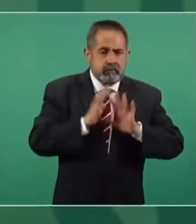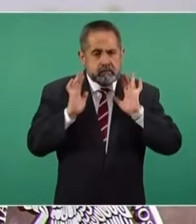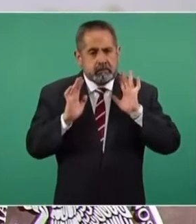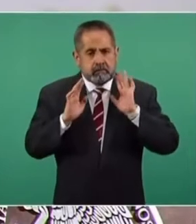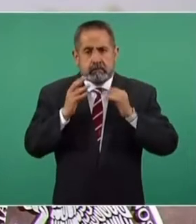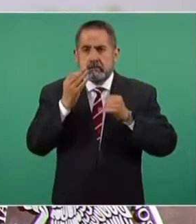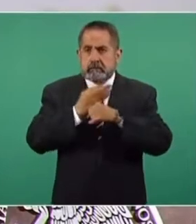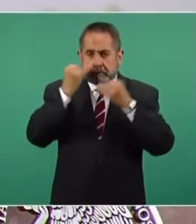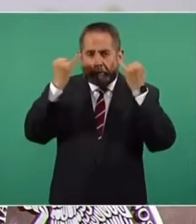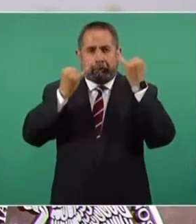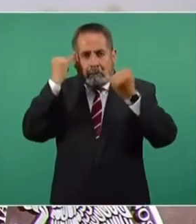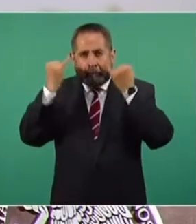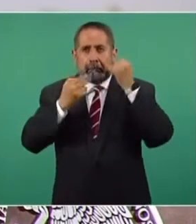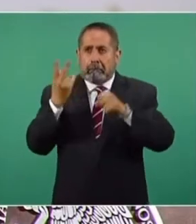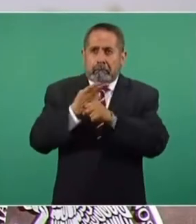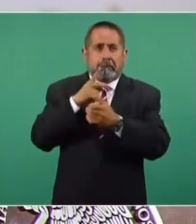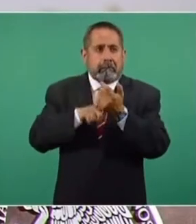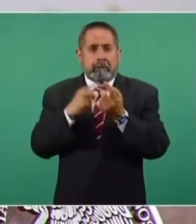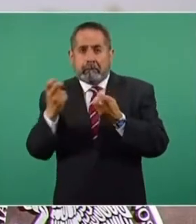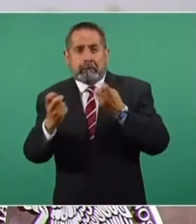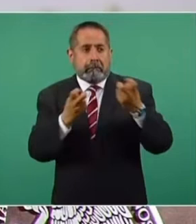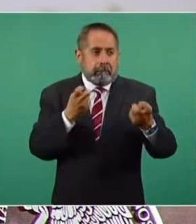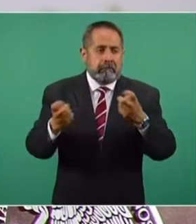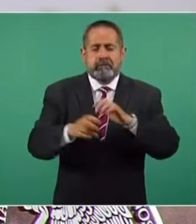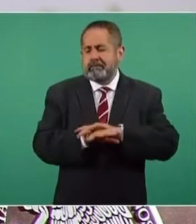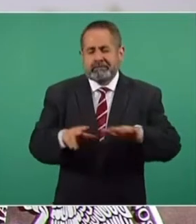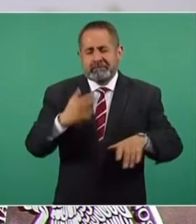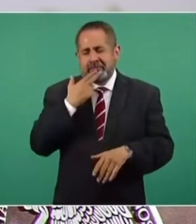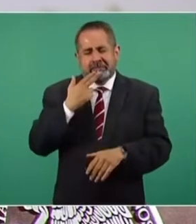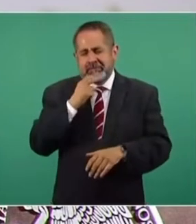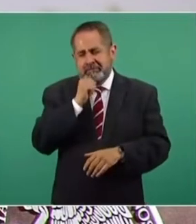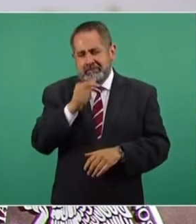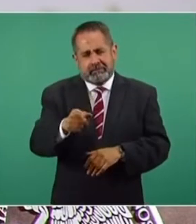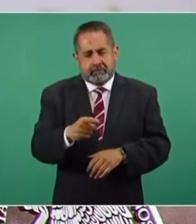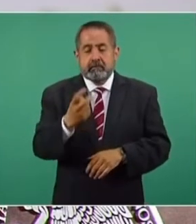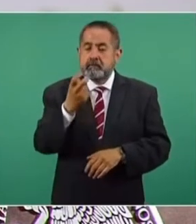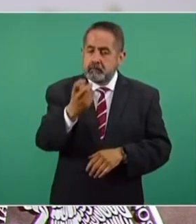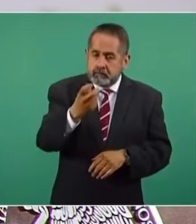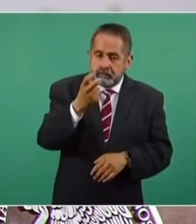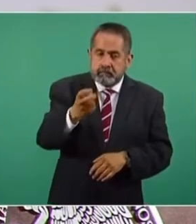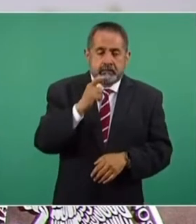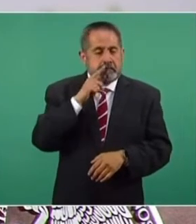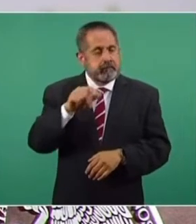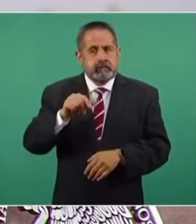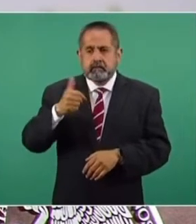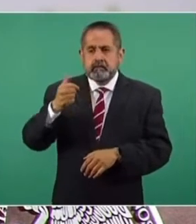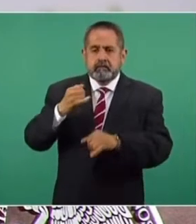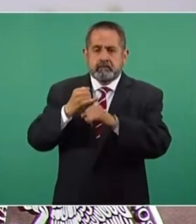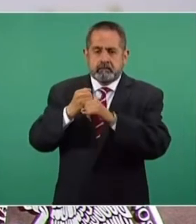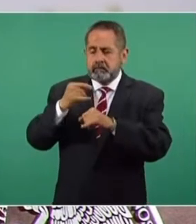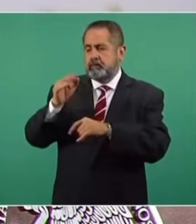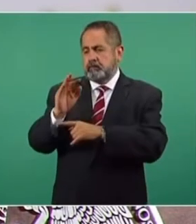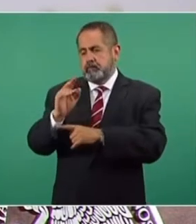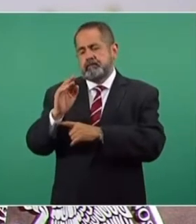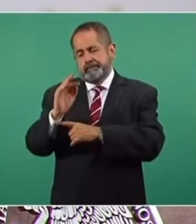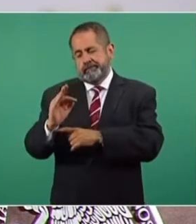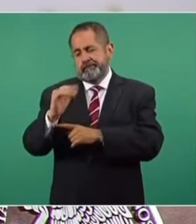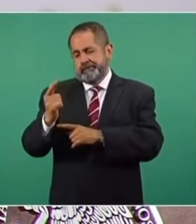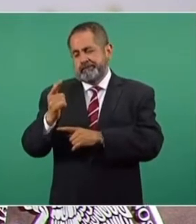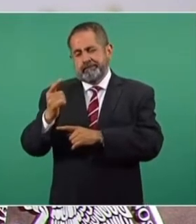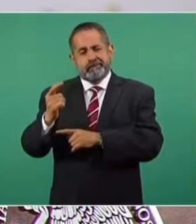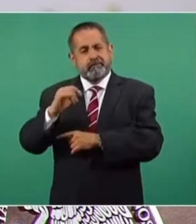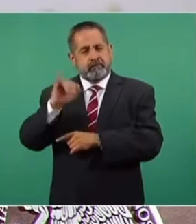Especular exactamente qué pasó no nos ayuda a nadie y por eso precisamente estamos buscando el peritaje de la Fiscalía General de